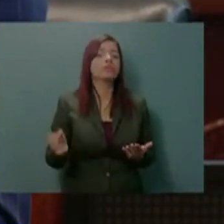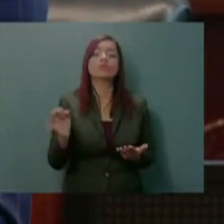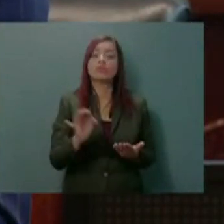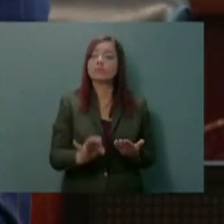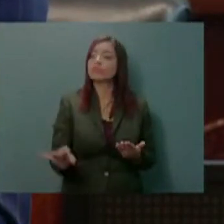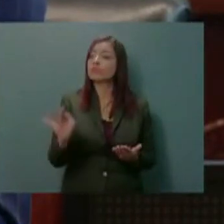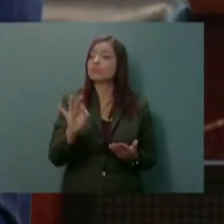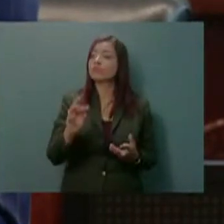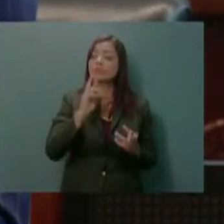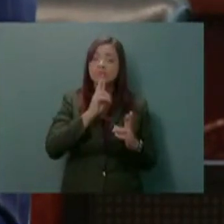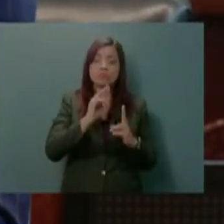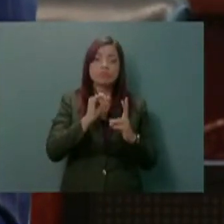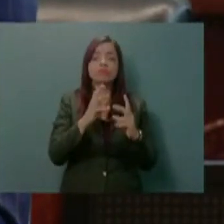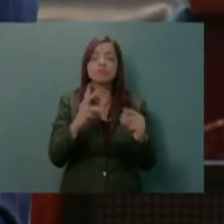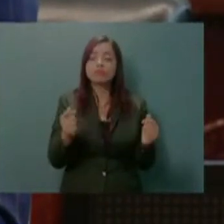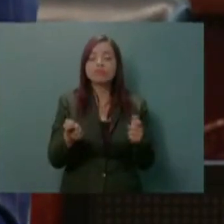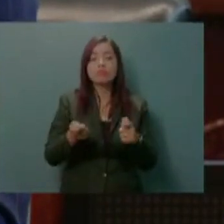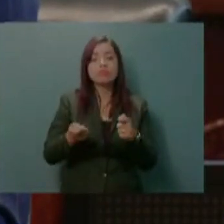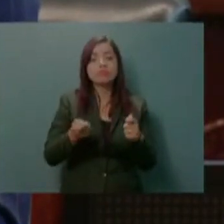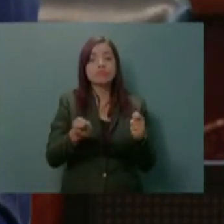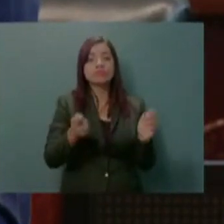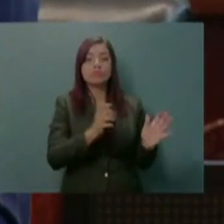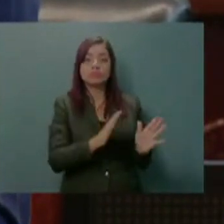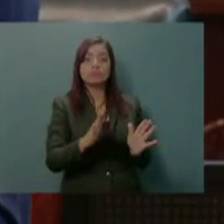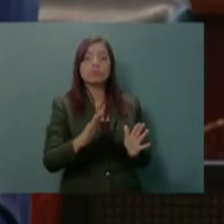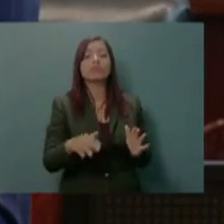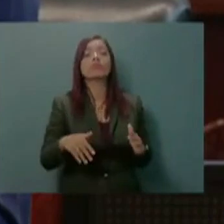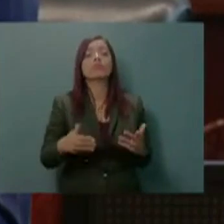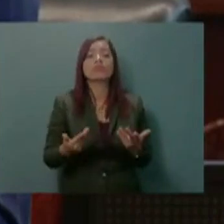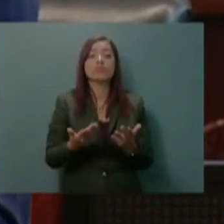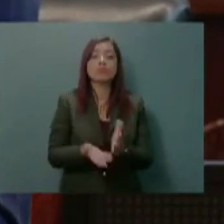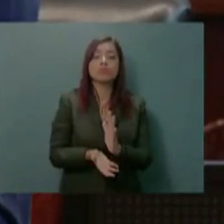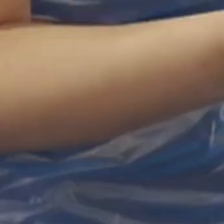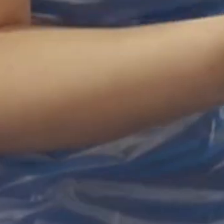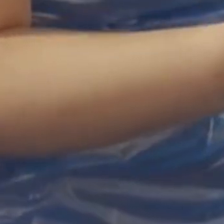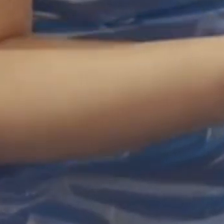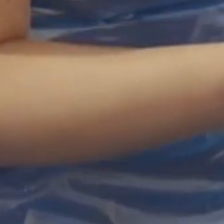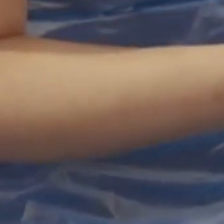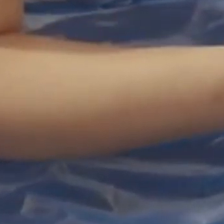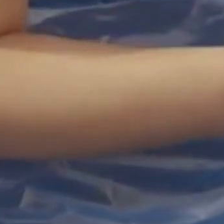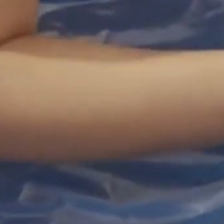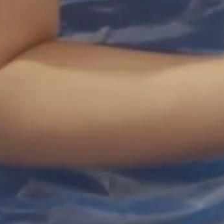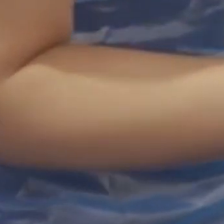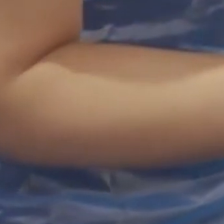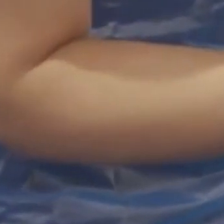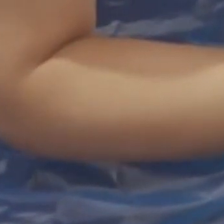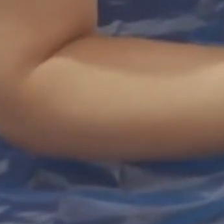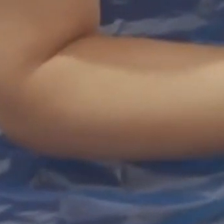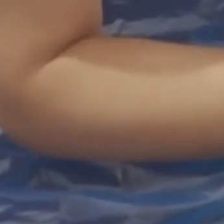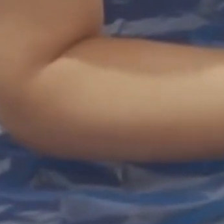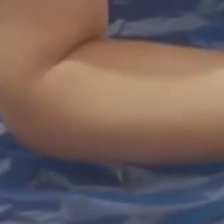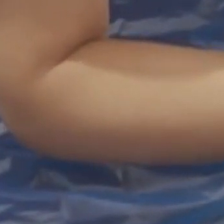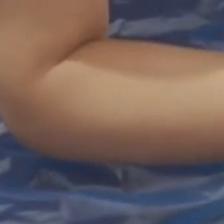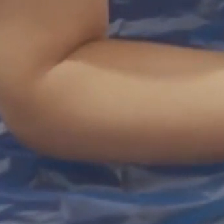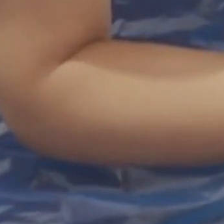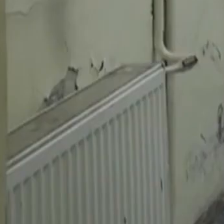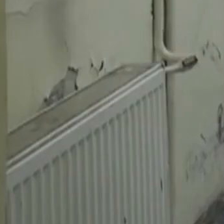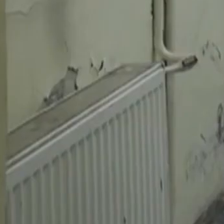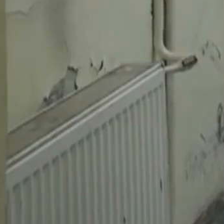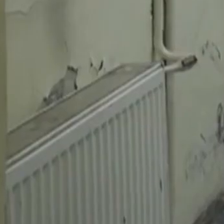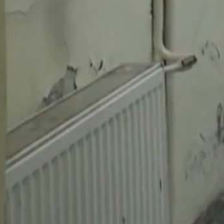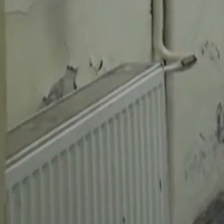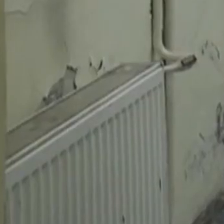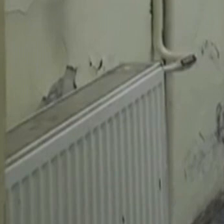mayor capacidad de respuesta y control ante el desarrollo de la pandemia. Ante la emergencia en el mundo por la